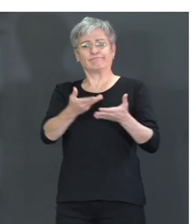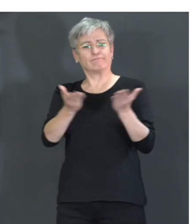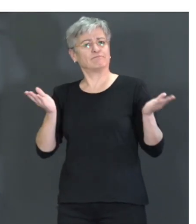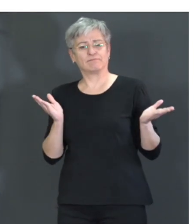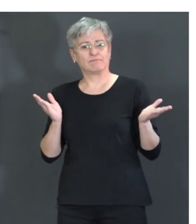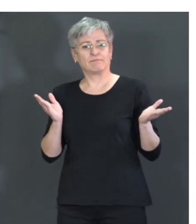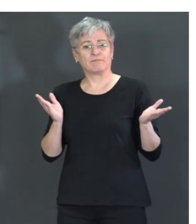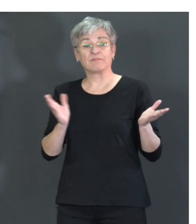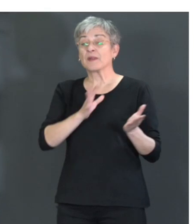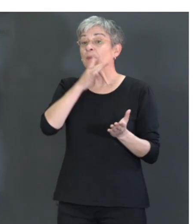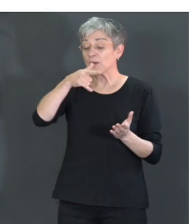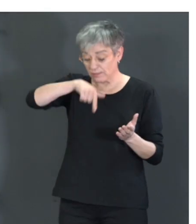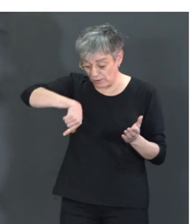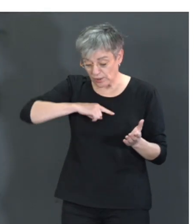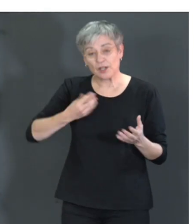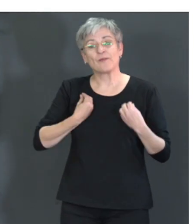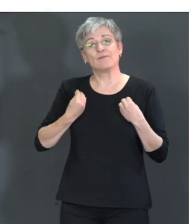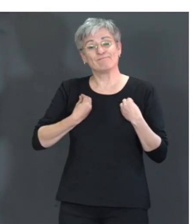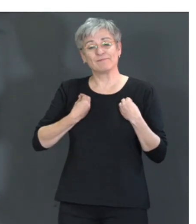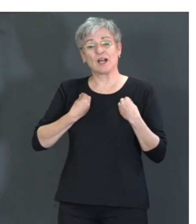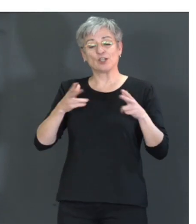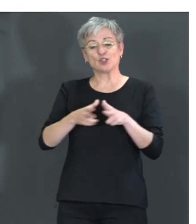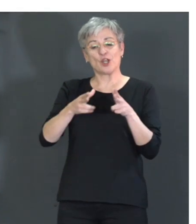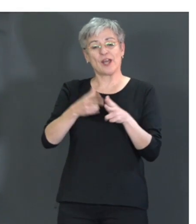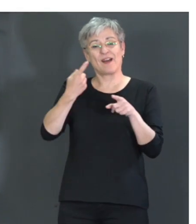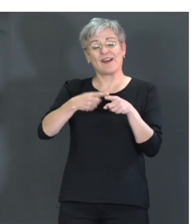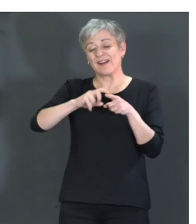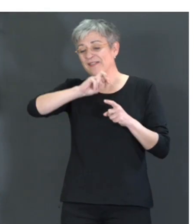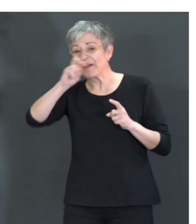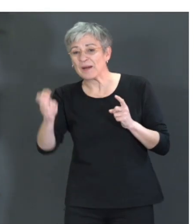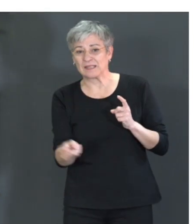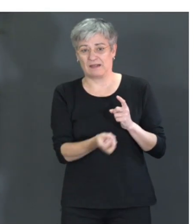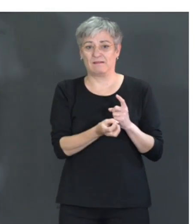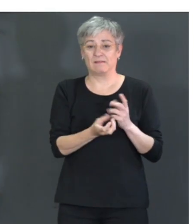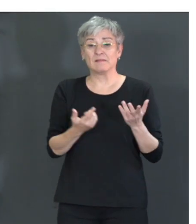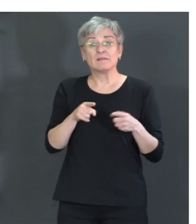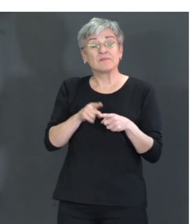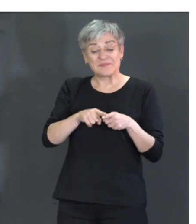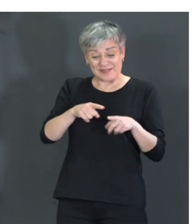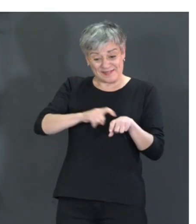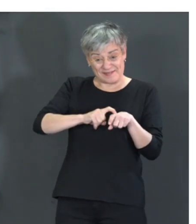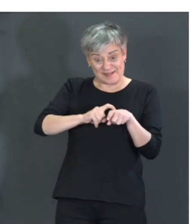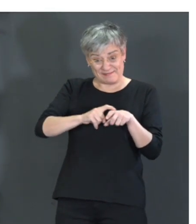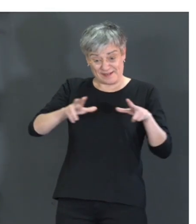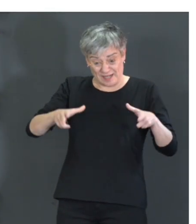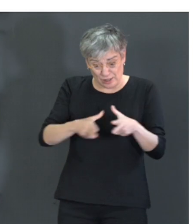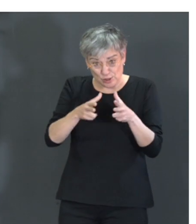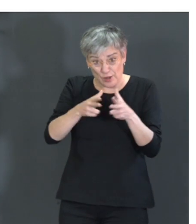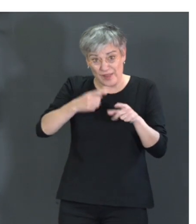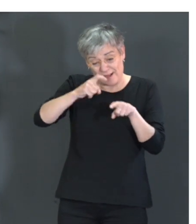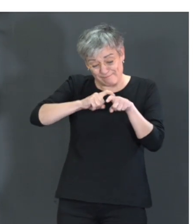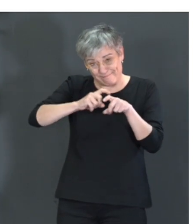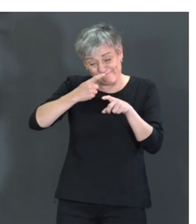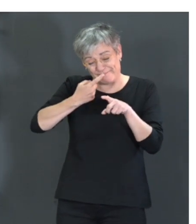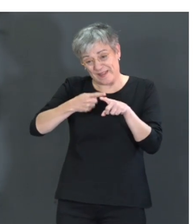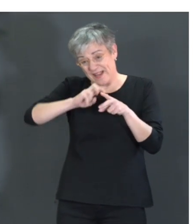Porque vivimos en una sociedad diversa. La diversidad es una característica de nuestra sociedad. Si